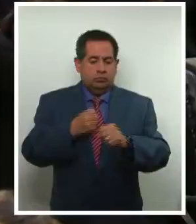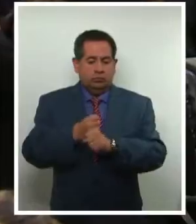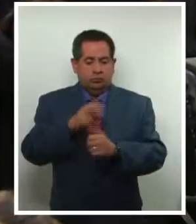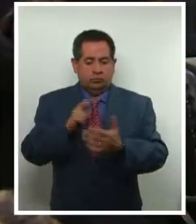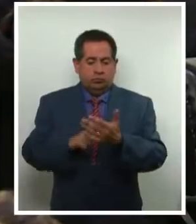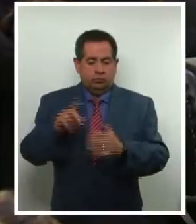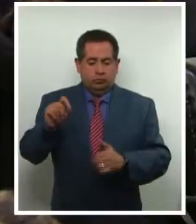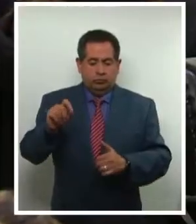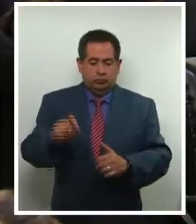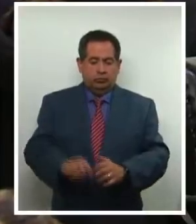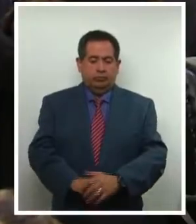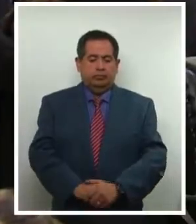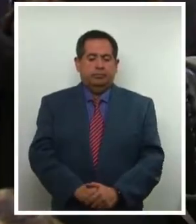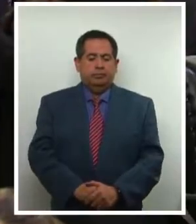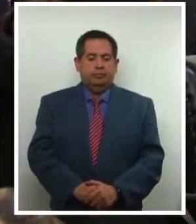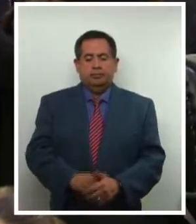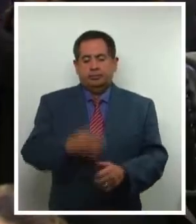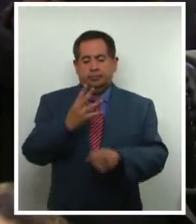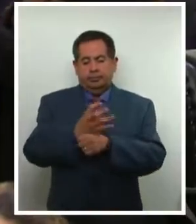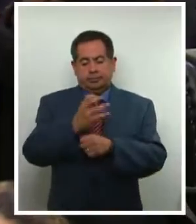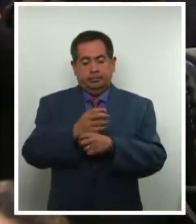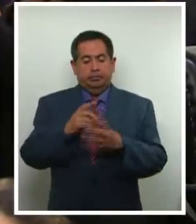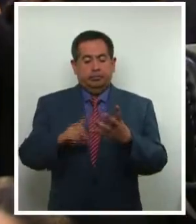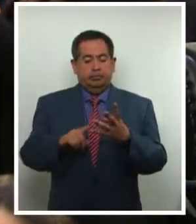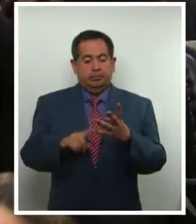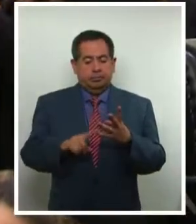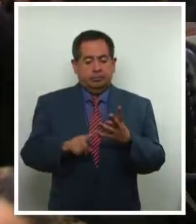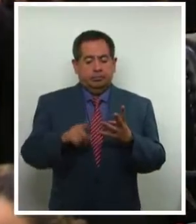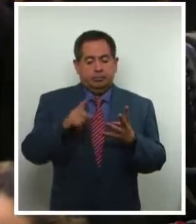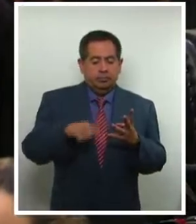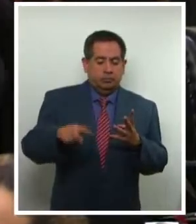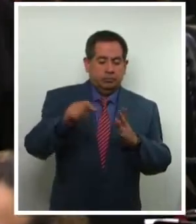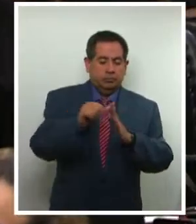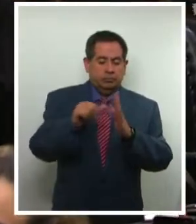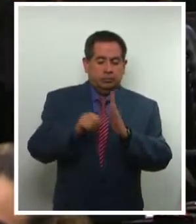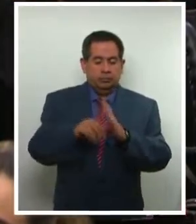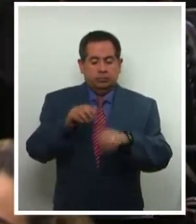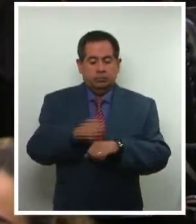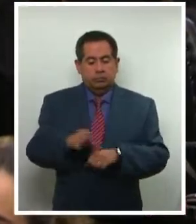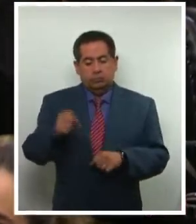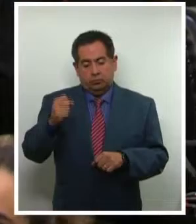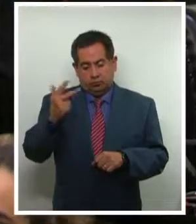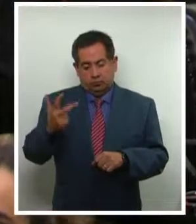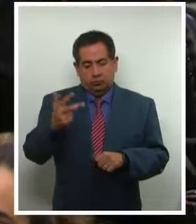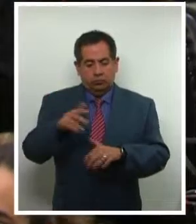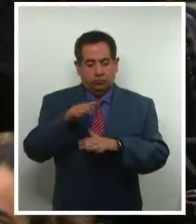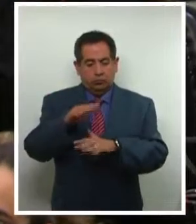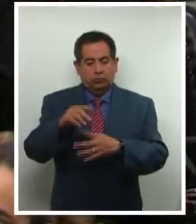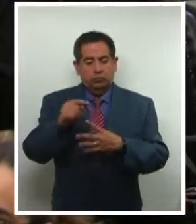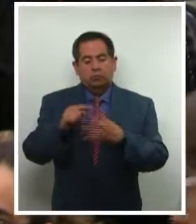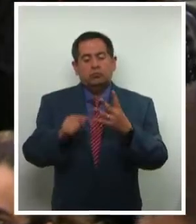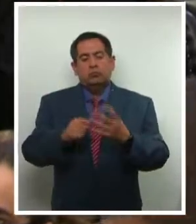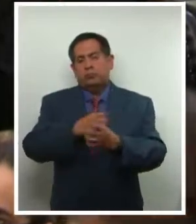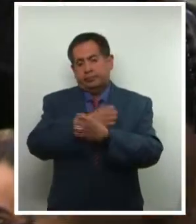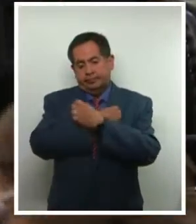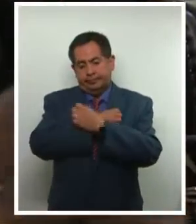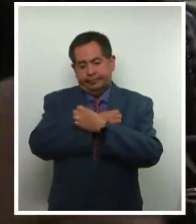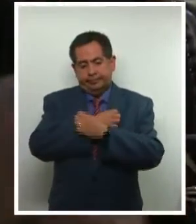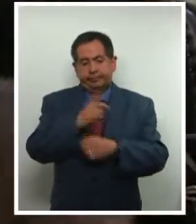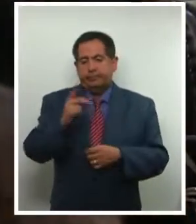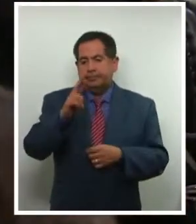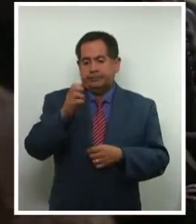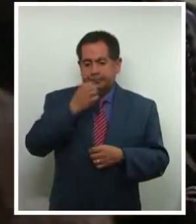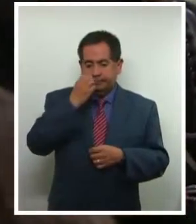2020. Cuarto, los apartados del artículo 8 en lo referente a la educación